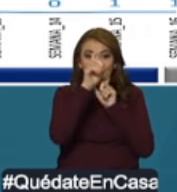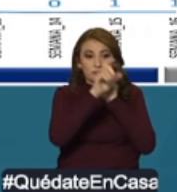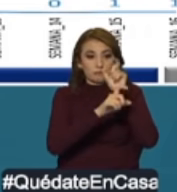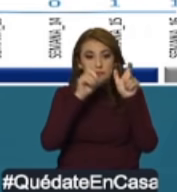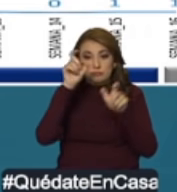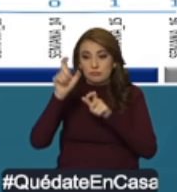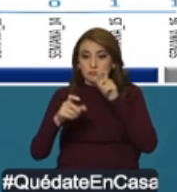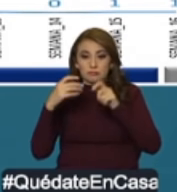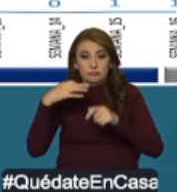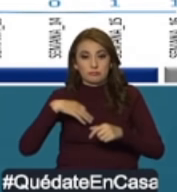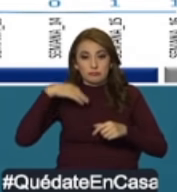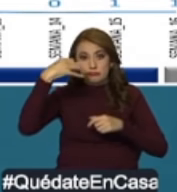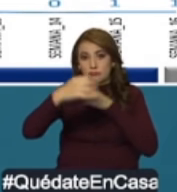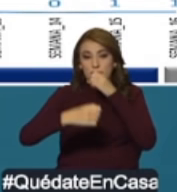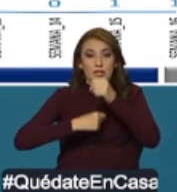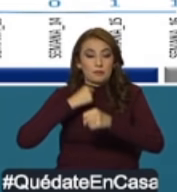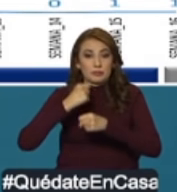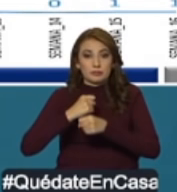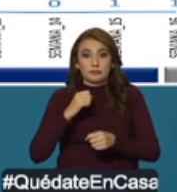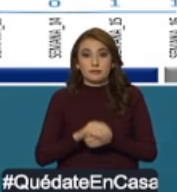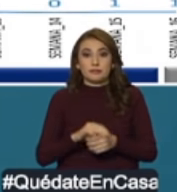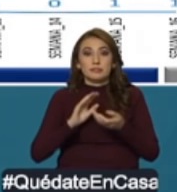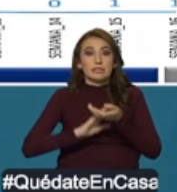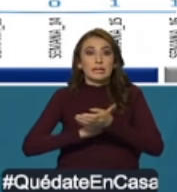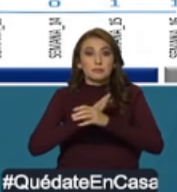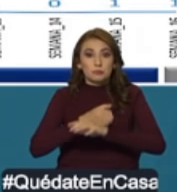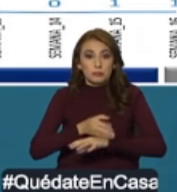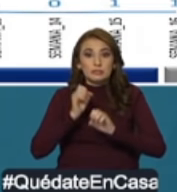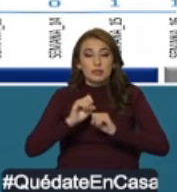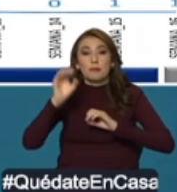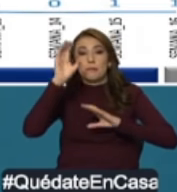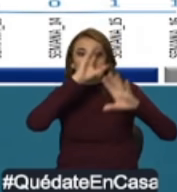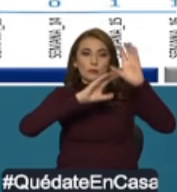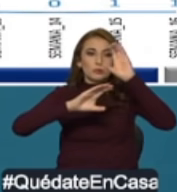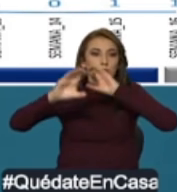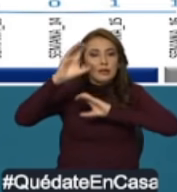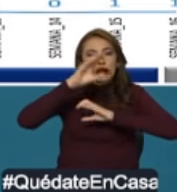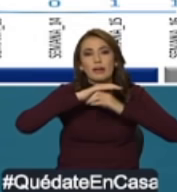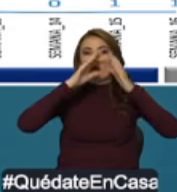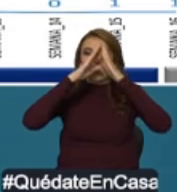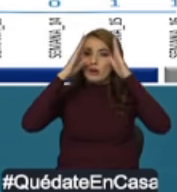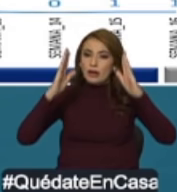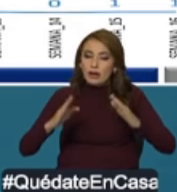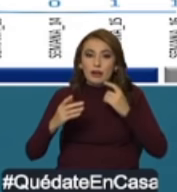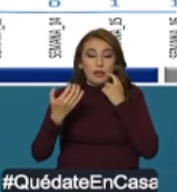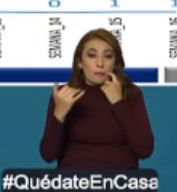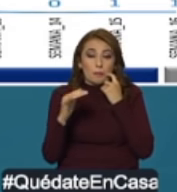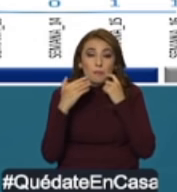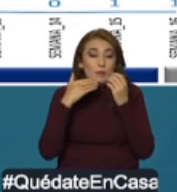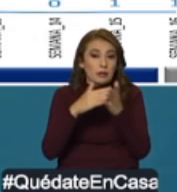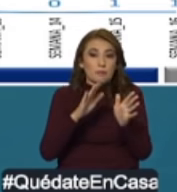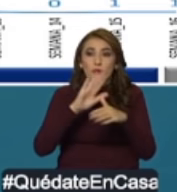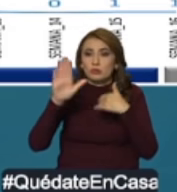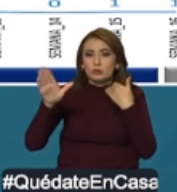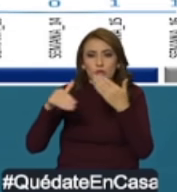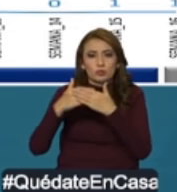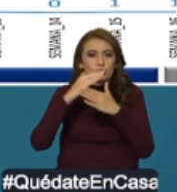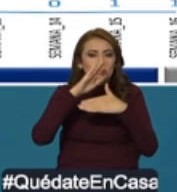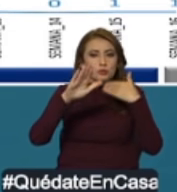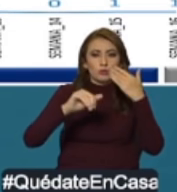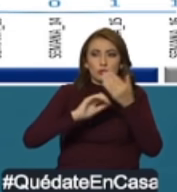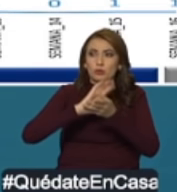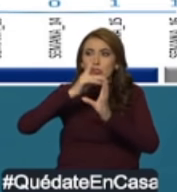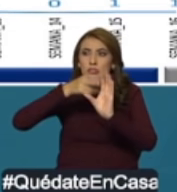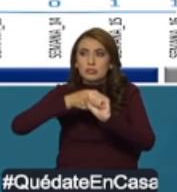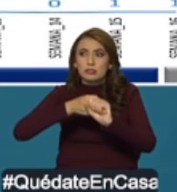de edad de sus propios hogares, que luego hay que buscarles y recuperarles. Pero todo esto es parte de los momentos